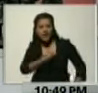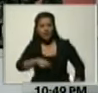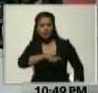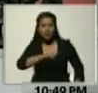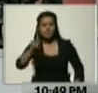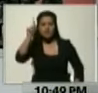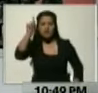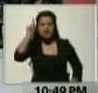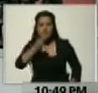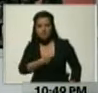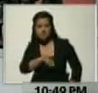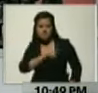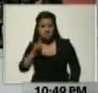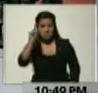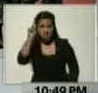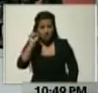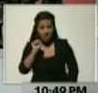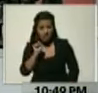el señor